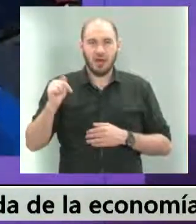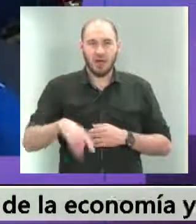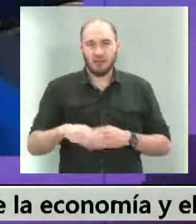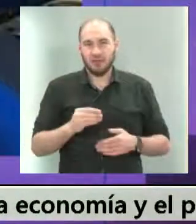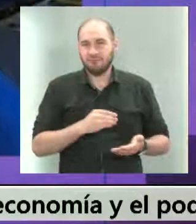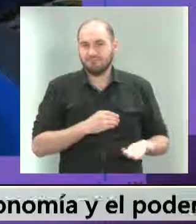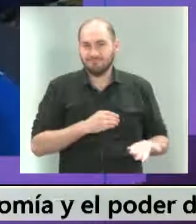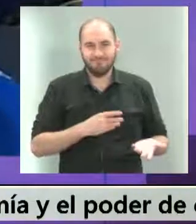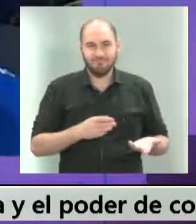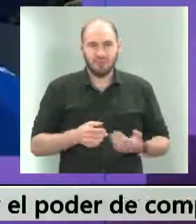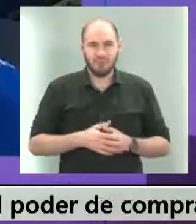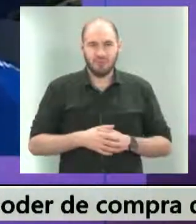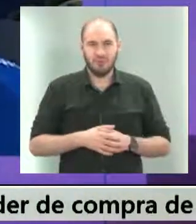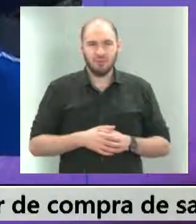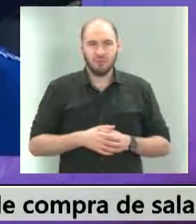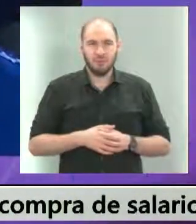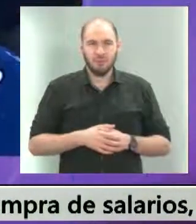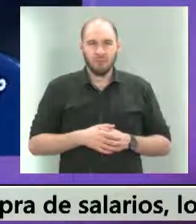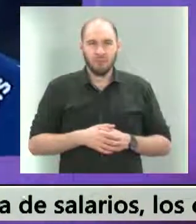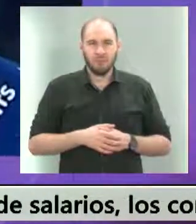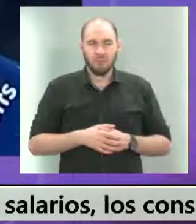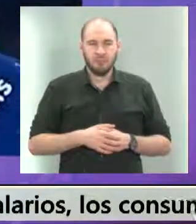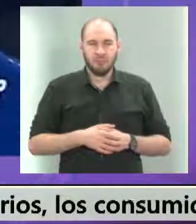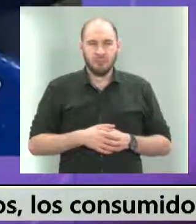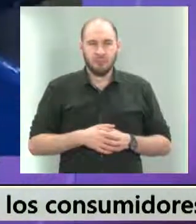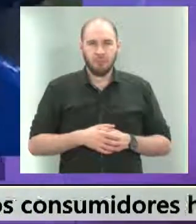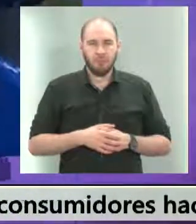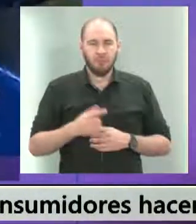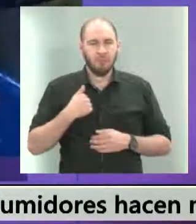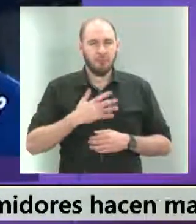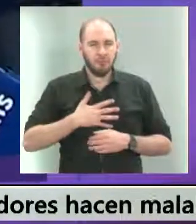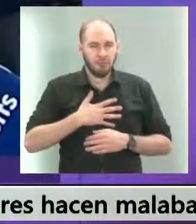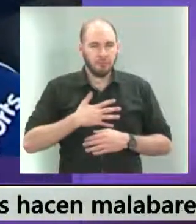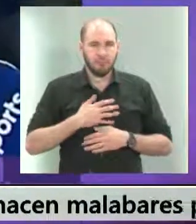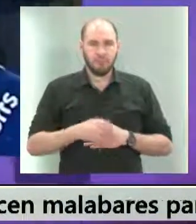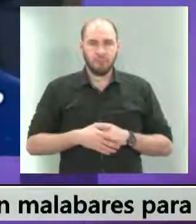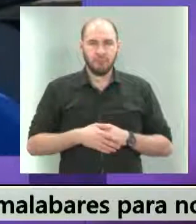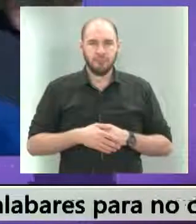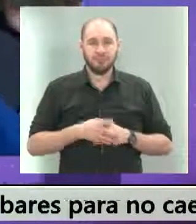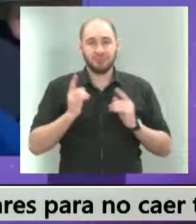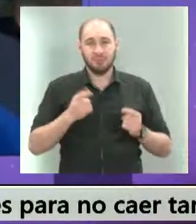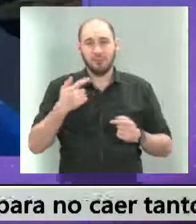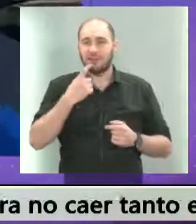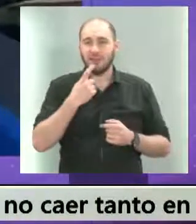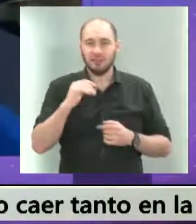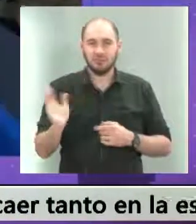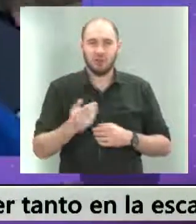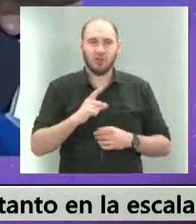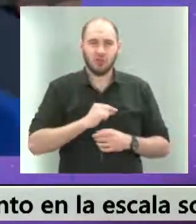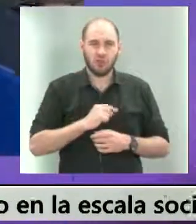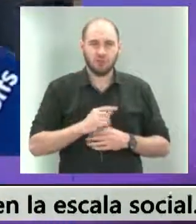pena que haya ocurrido. Tengo una sensación de, como tiene todo River, de